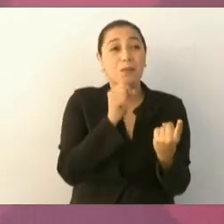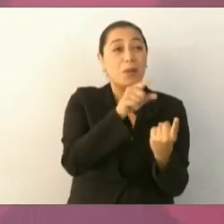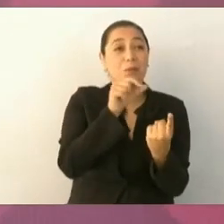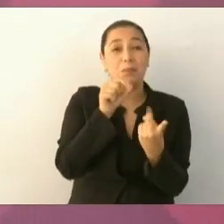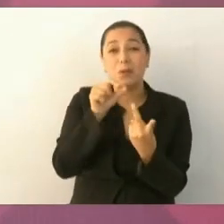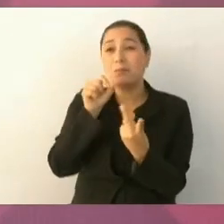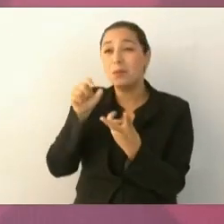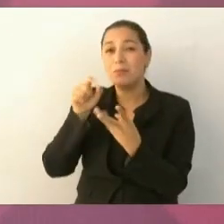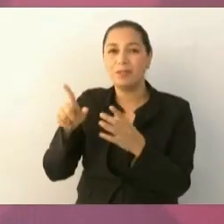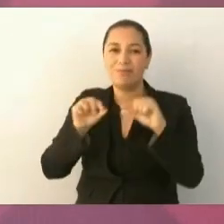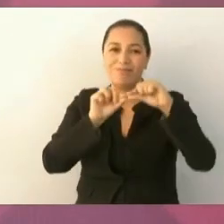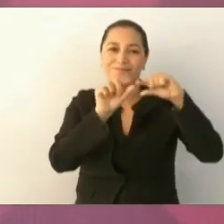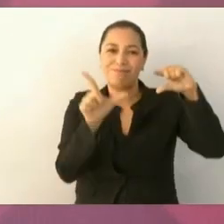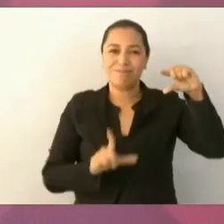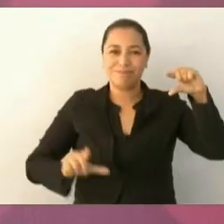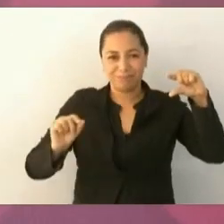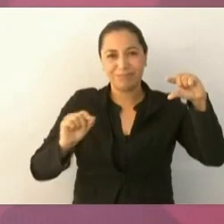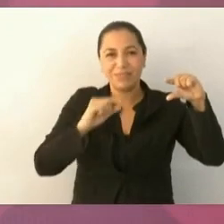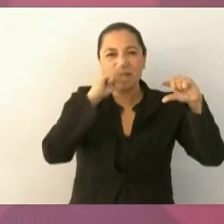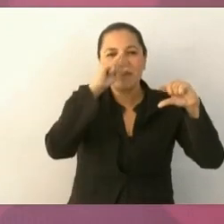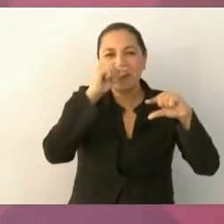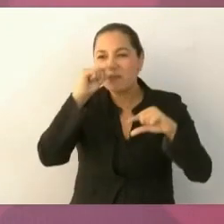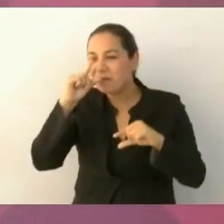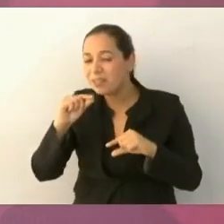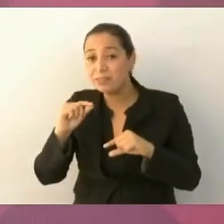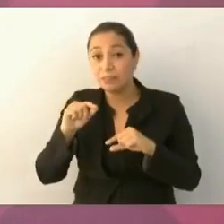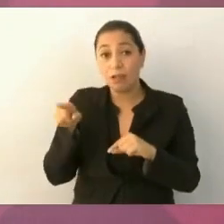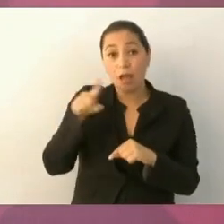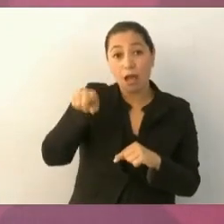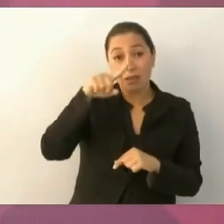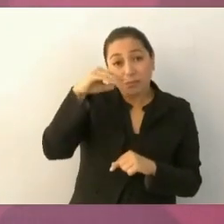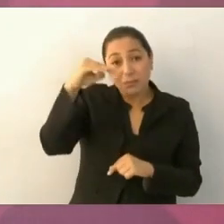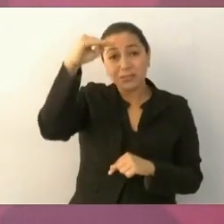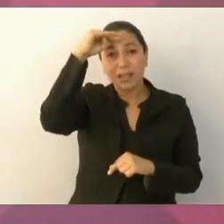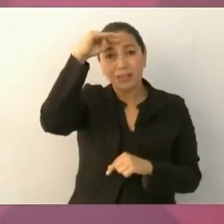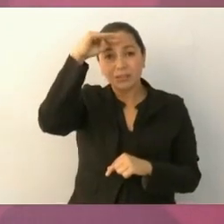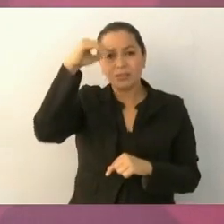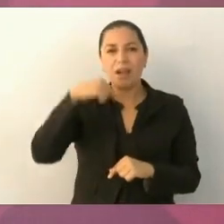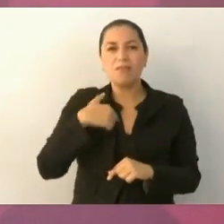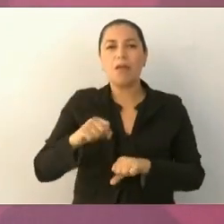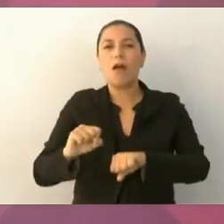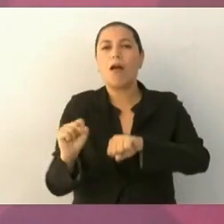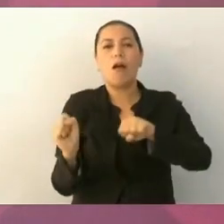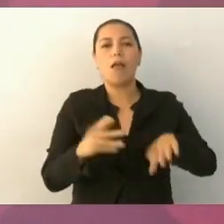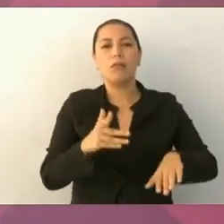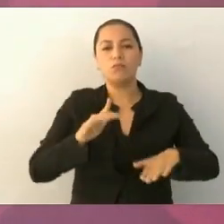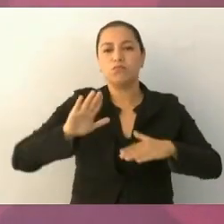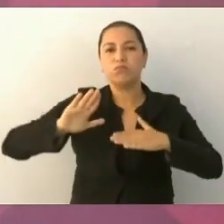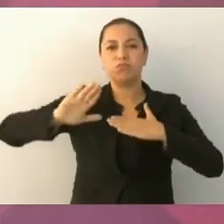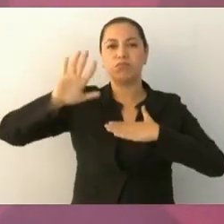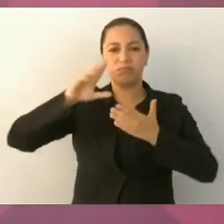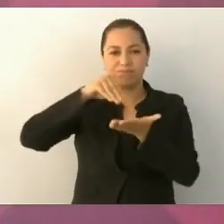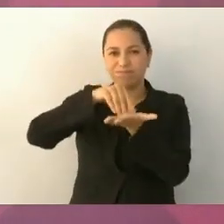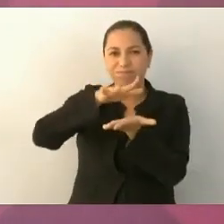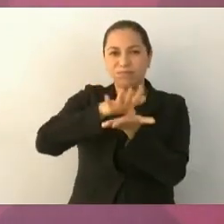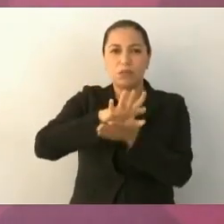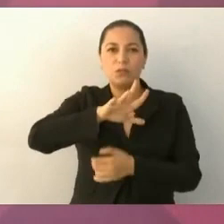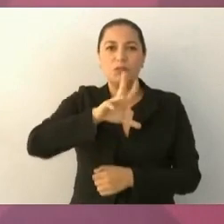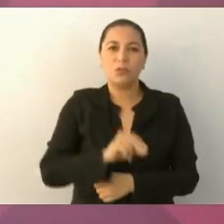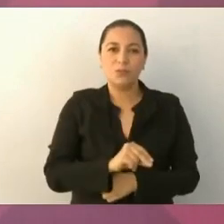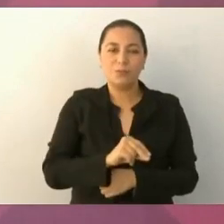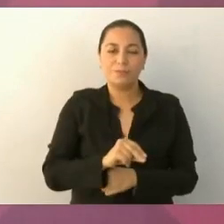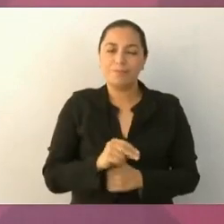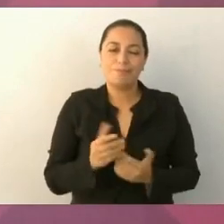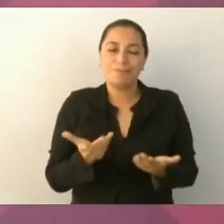país, y pensaron que no íbamos a cumplir. Además, me acuerdo que se